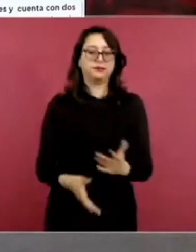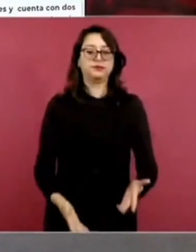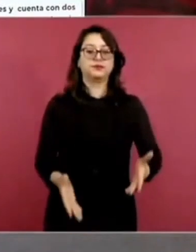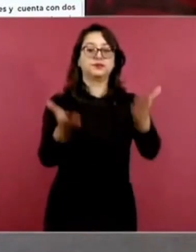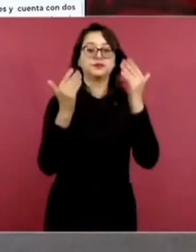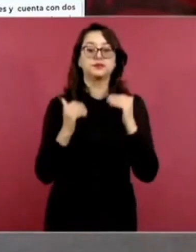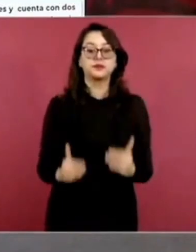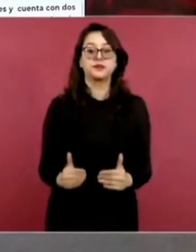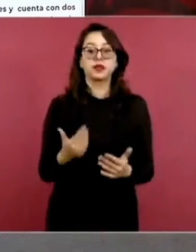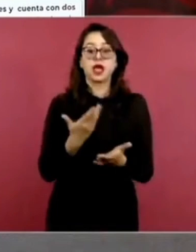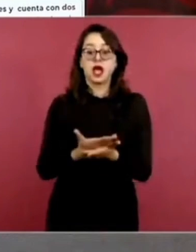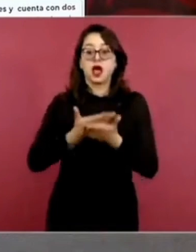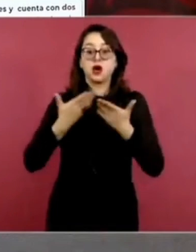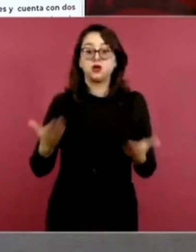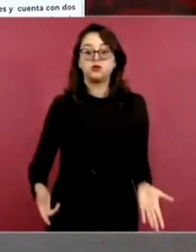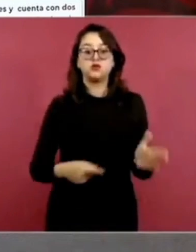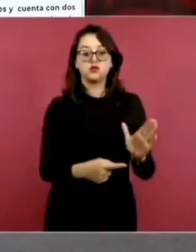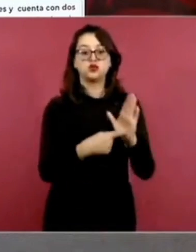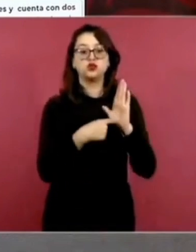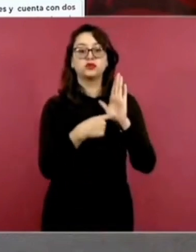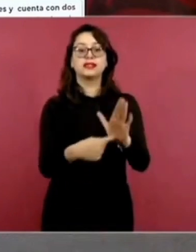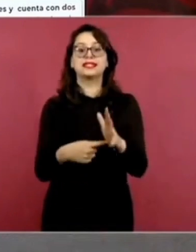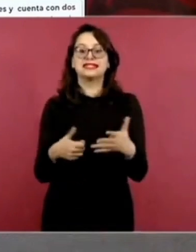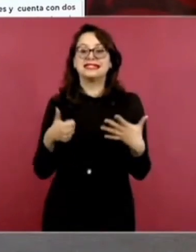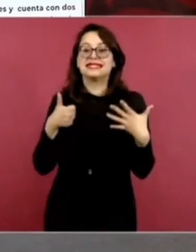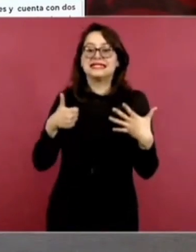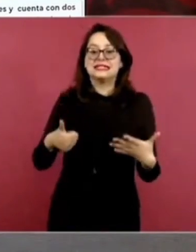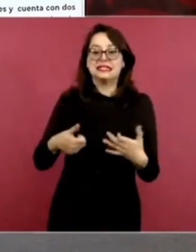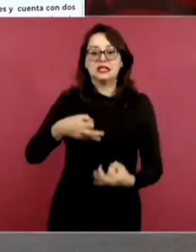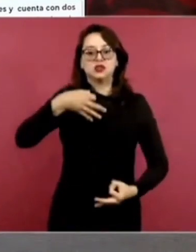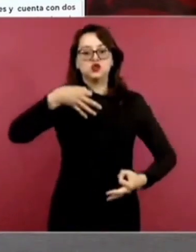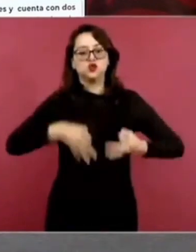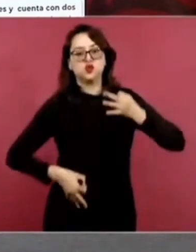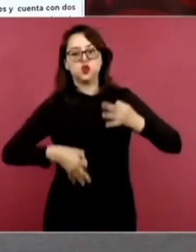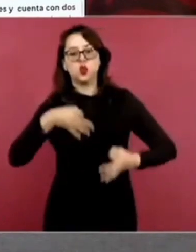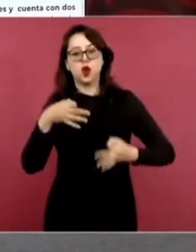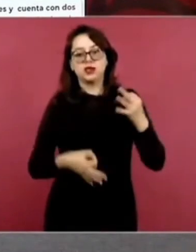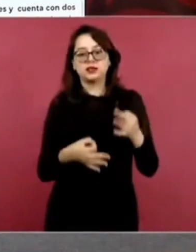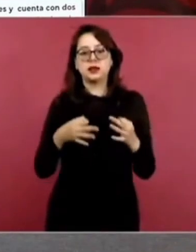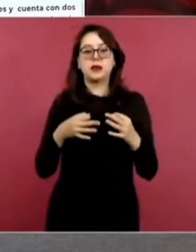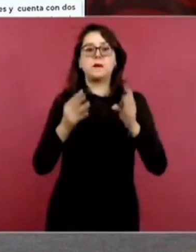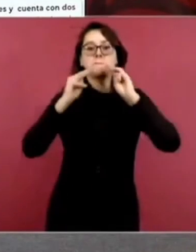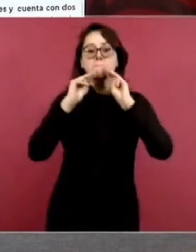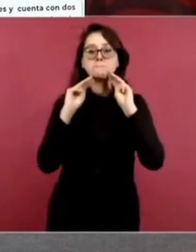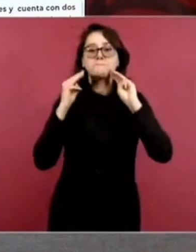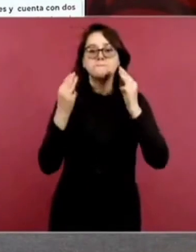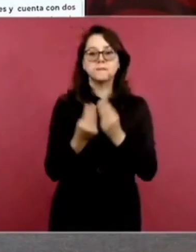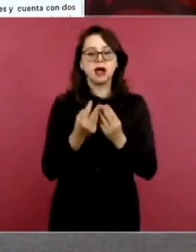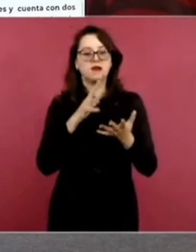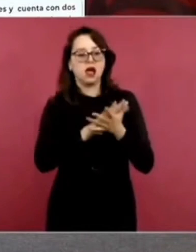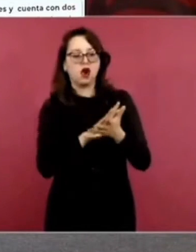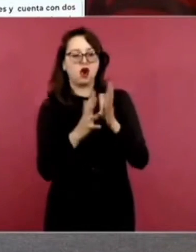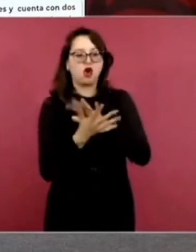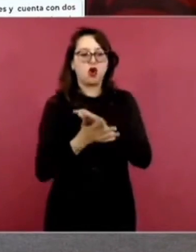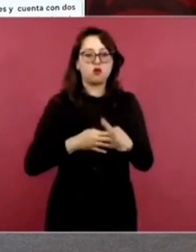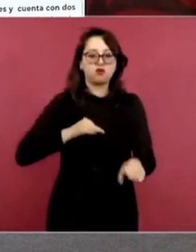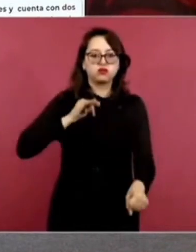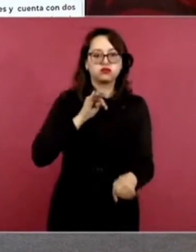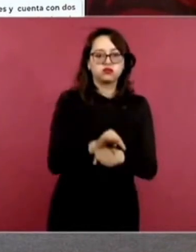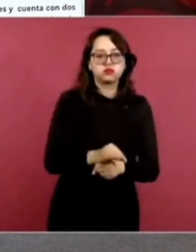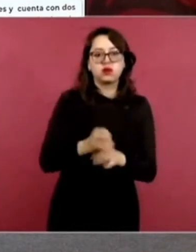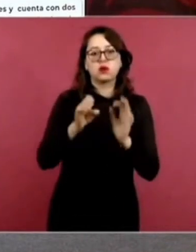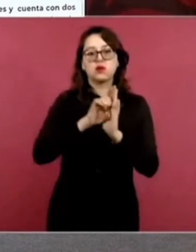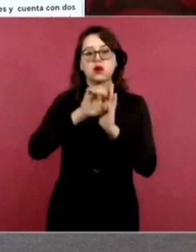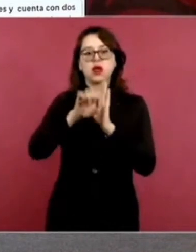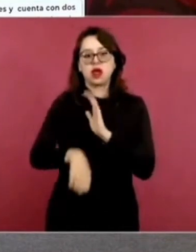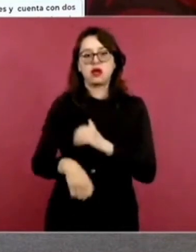que favorecen con sus resoluciones a presuntos delincuentes. El primero es el juez Julio Beredín Sena